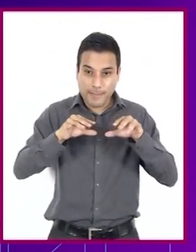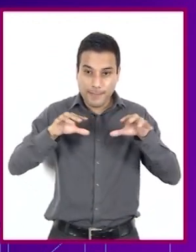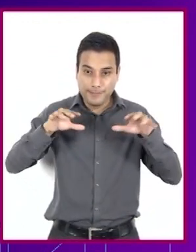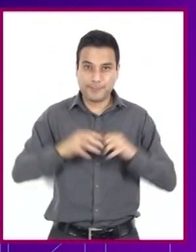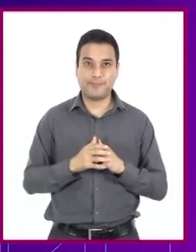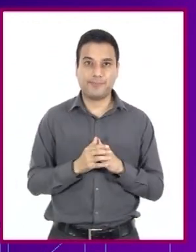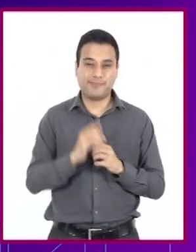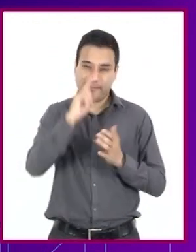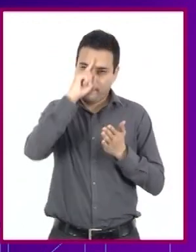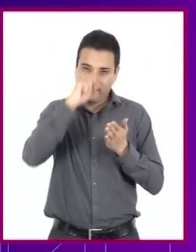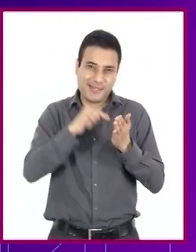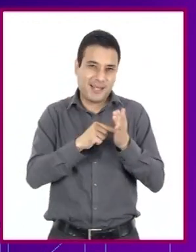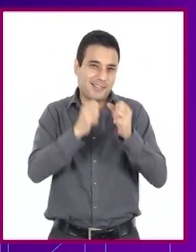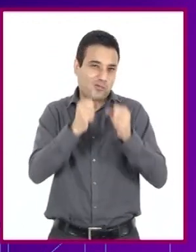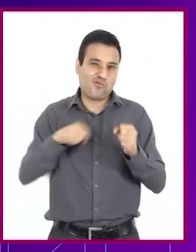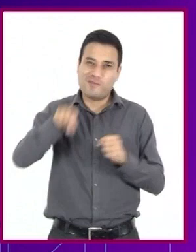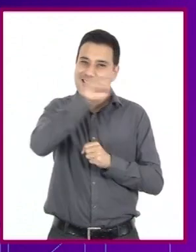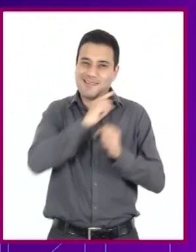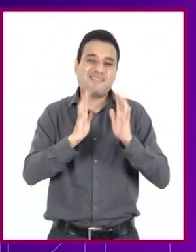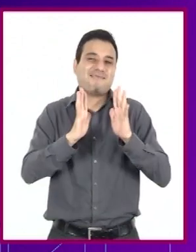Estoy segura de que ya lo saben.